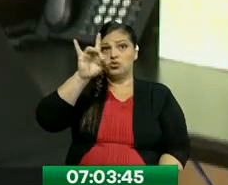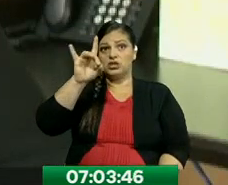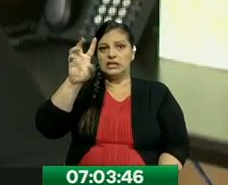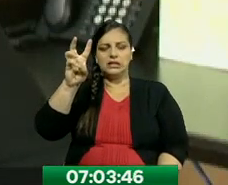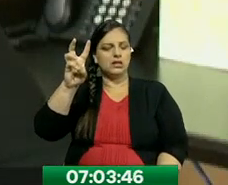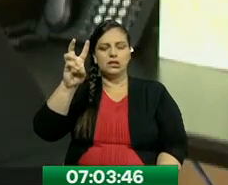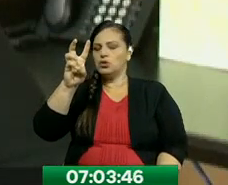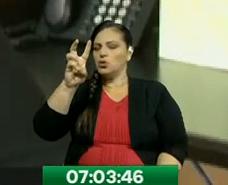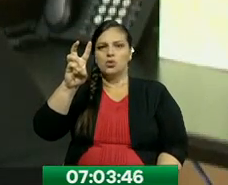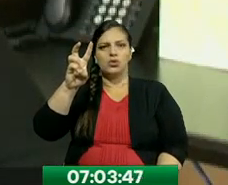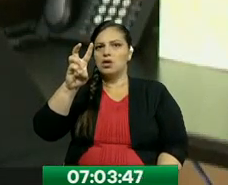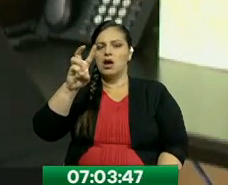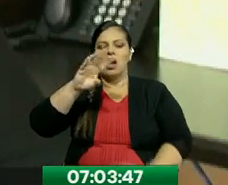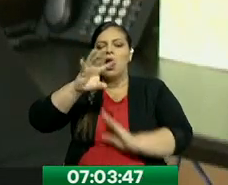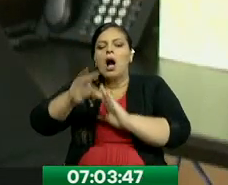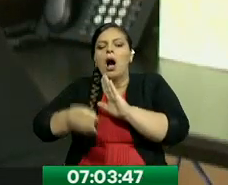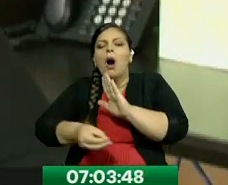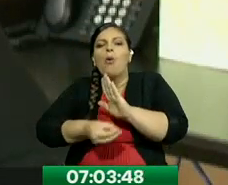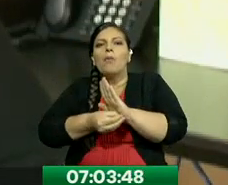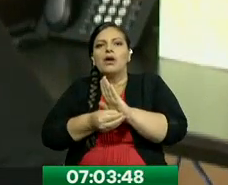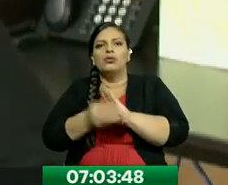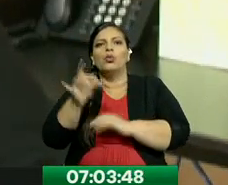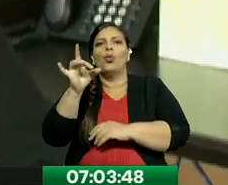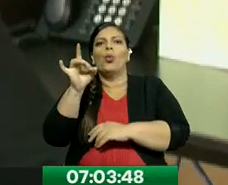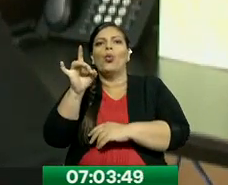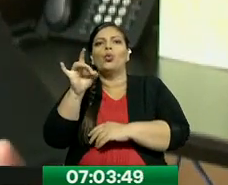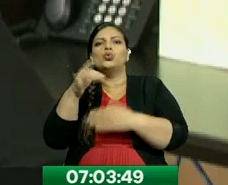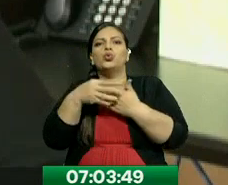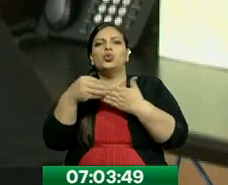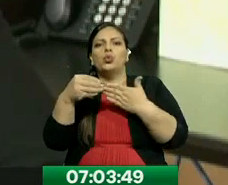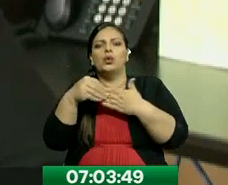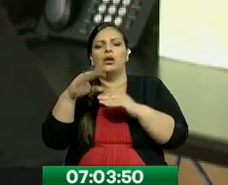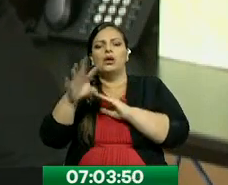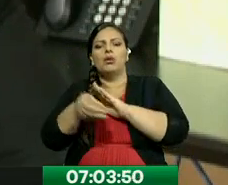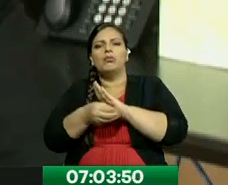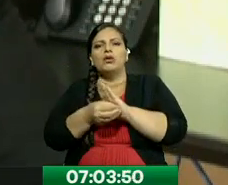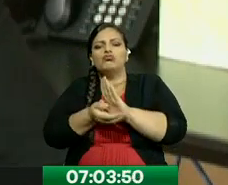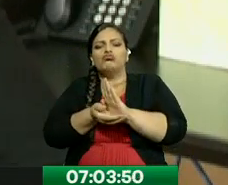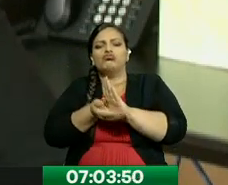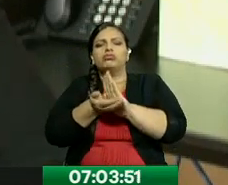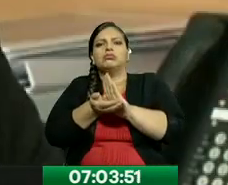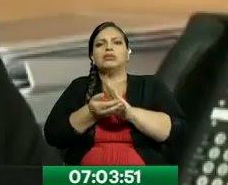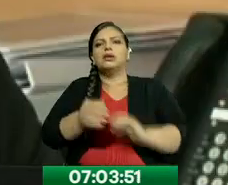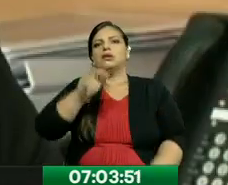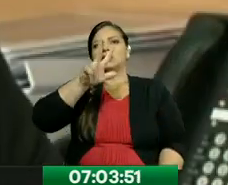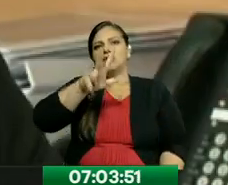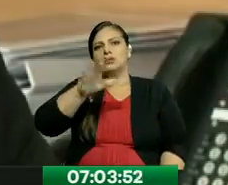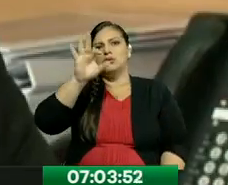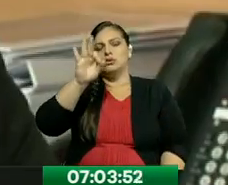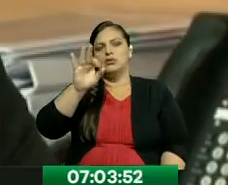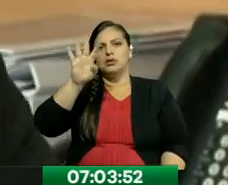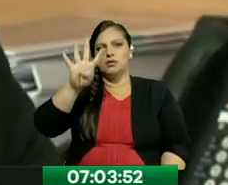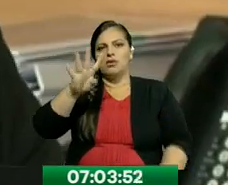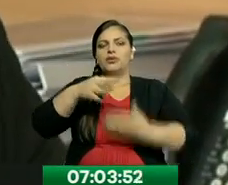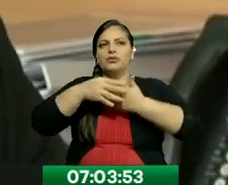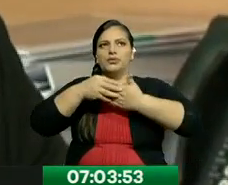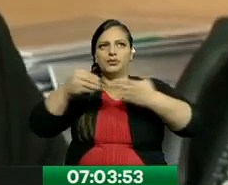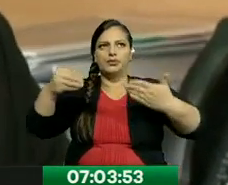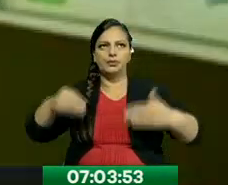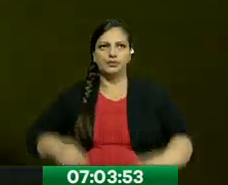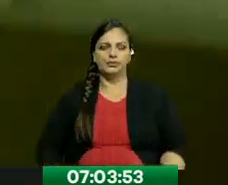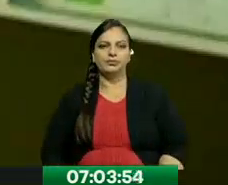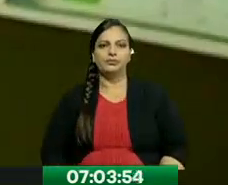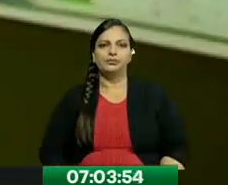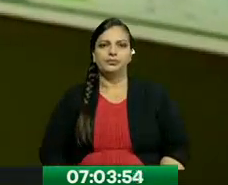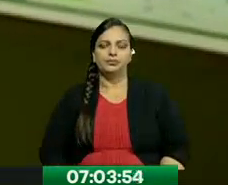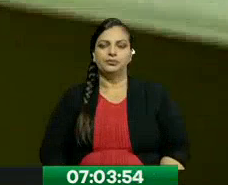equipo de trabajo de la Presidencia de la República el alza, que el aumento salarial es de $8. Ledesma indicó que este incremento se dio a través